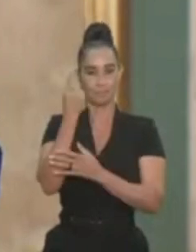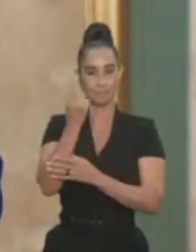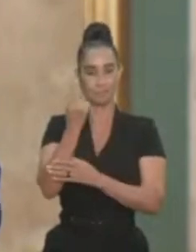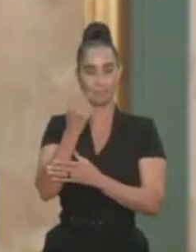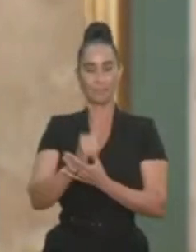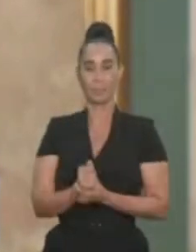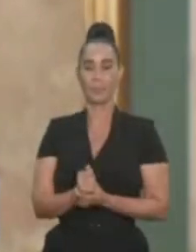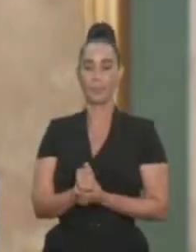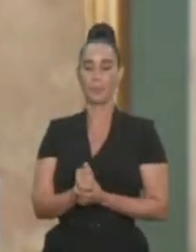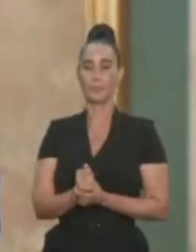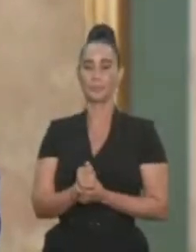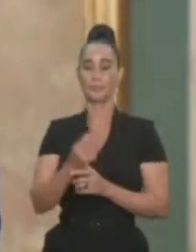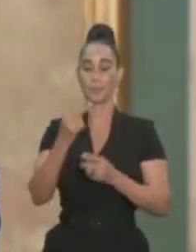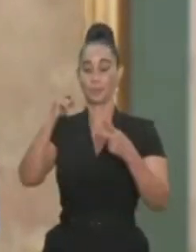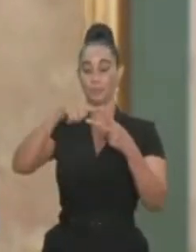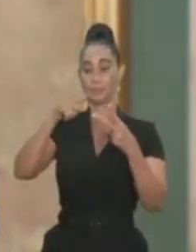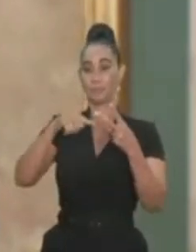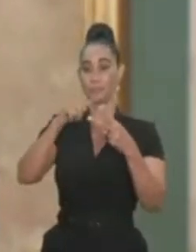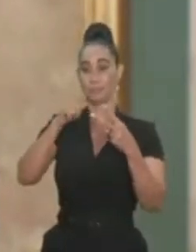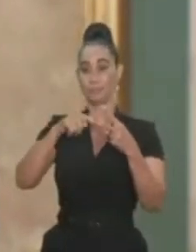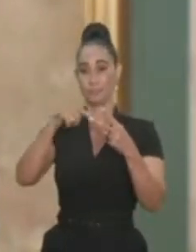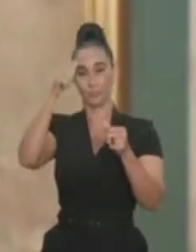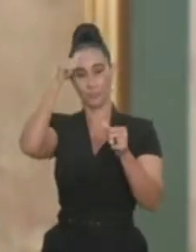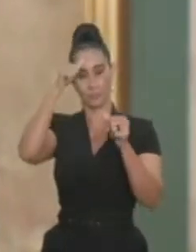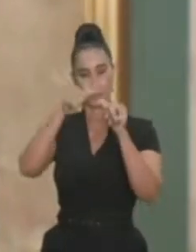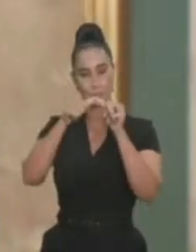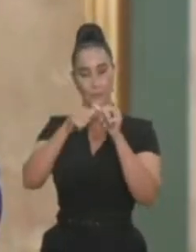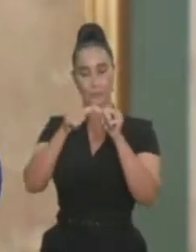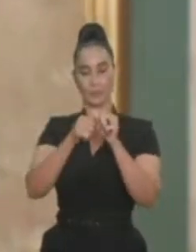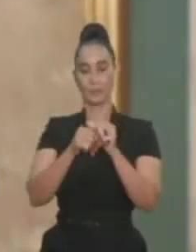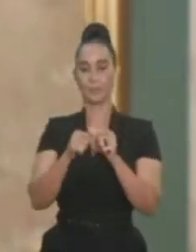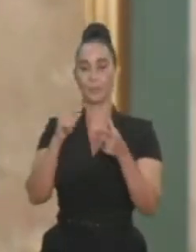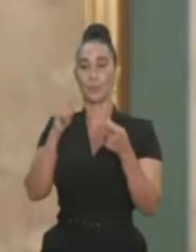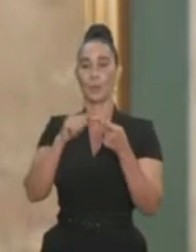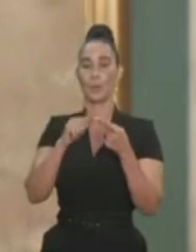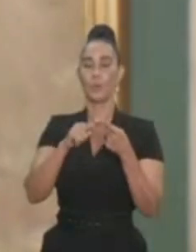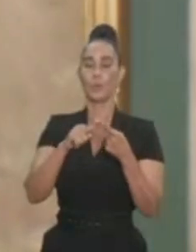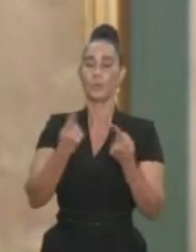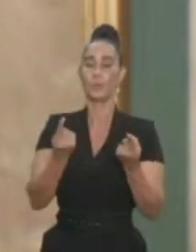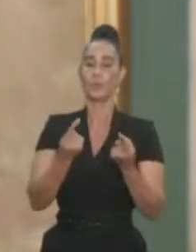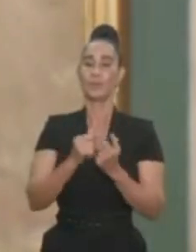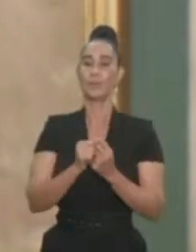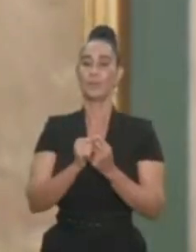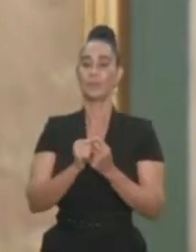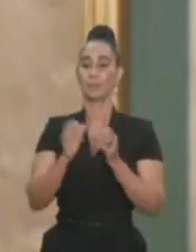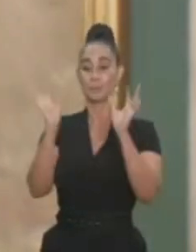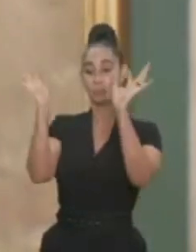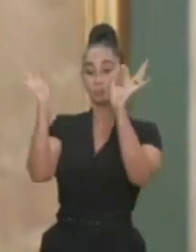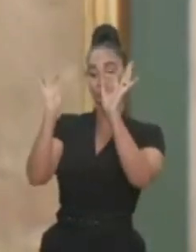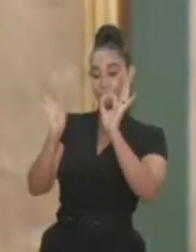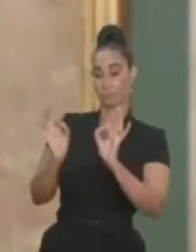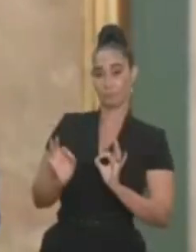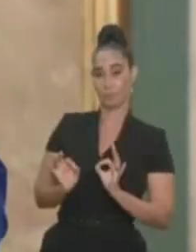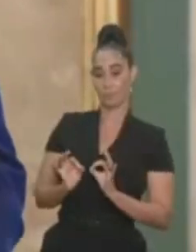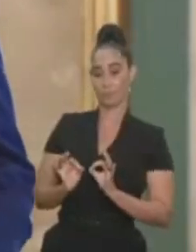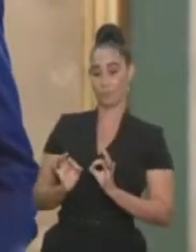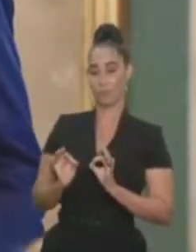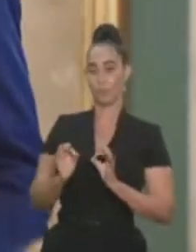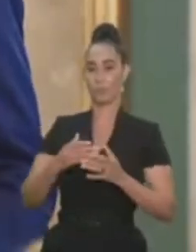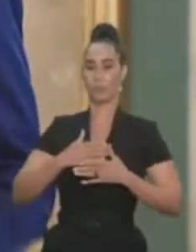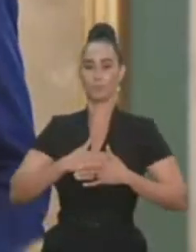Y voy a mencionar dos anécdotas. Una sobre su forma, su